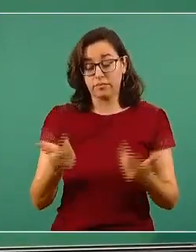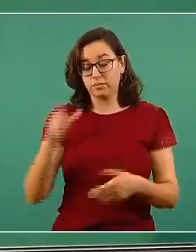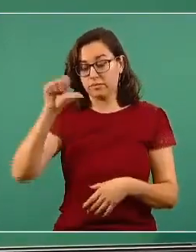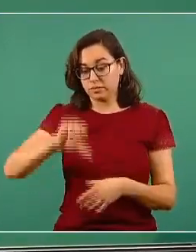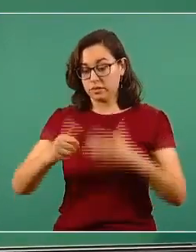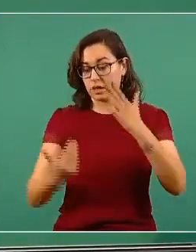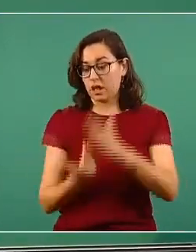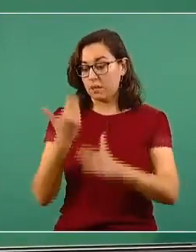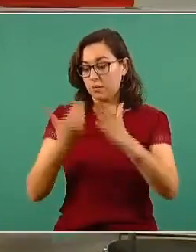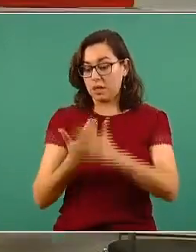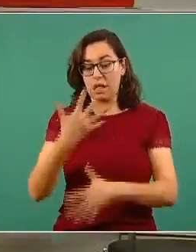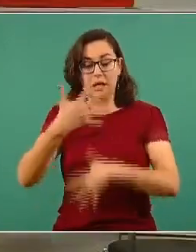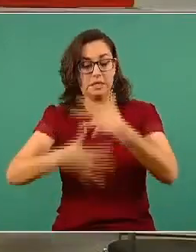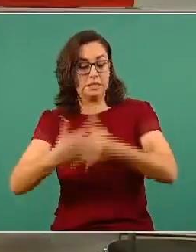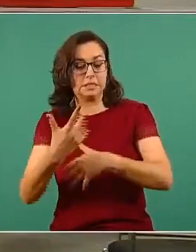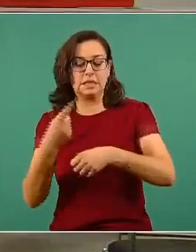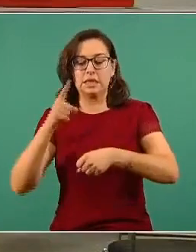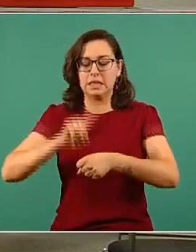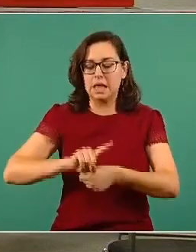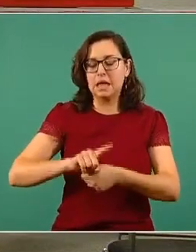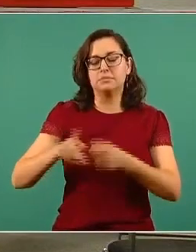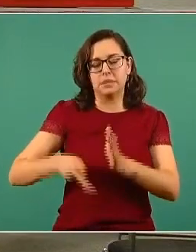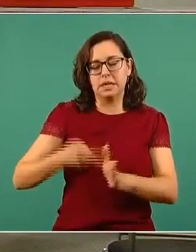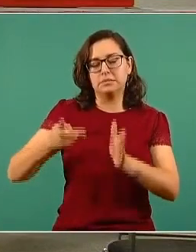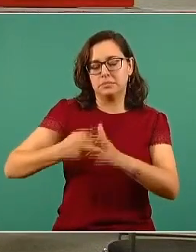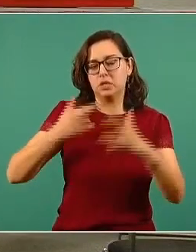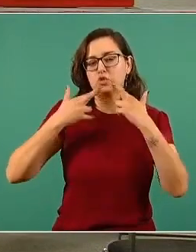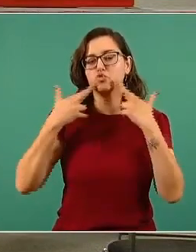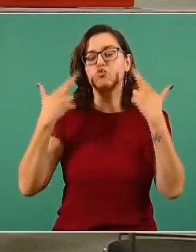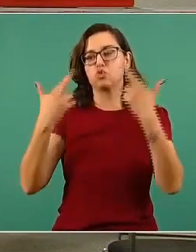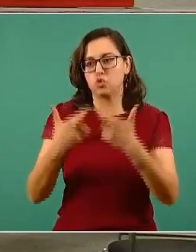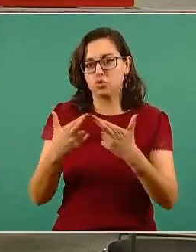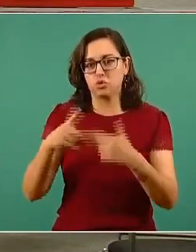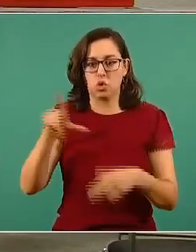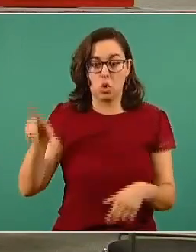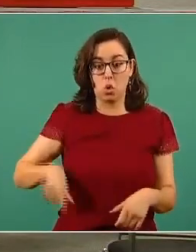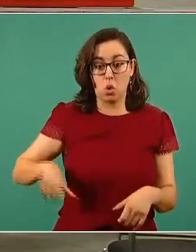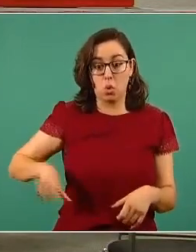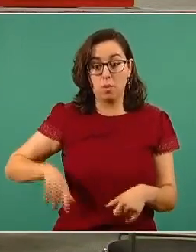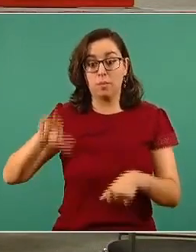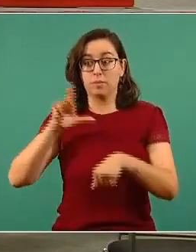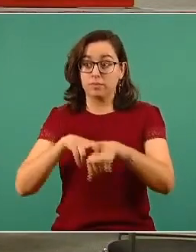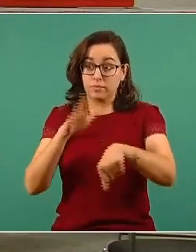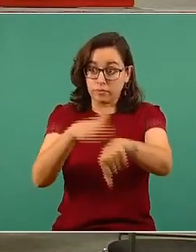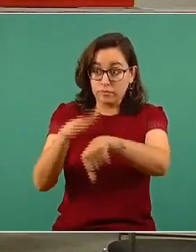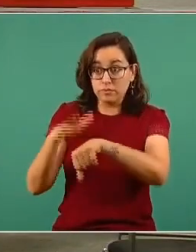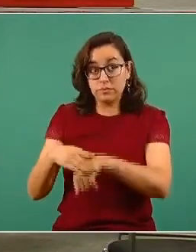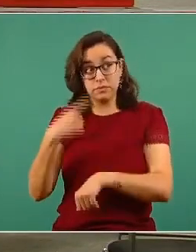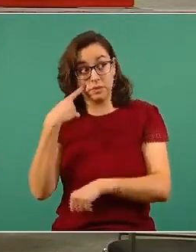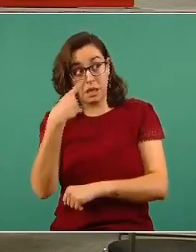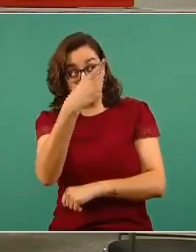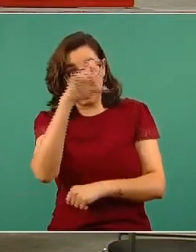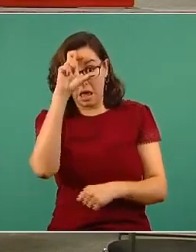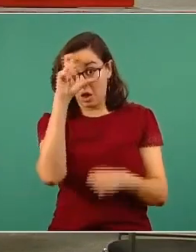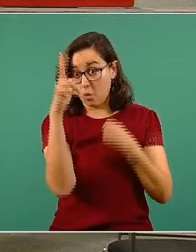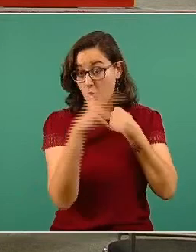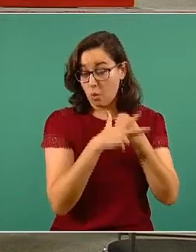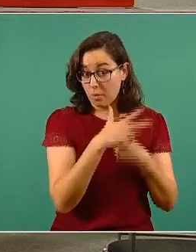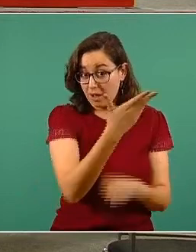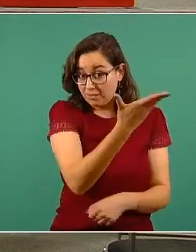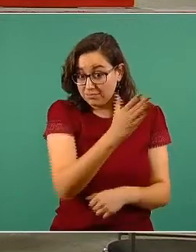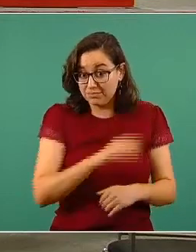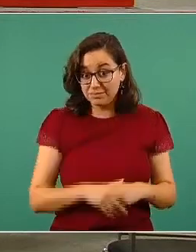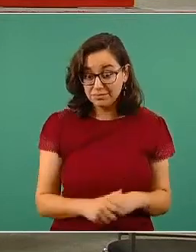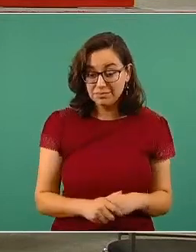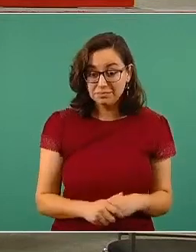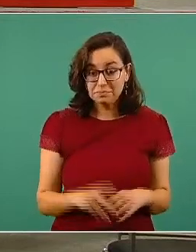gobernadores, la gobernadora y la jefa de gobierno, y mencionamos esto precisamente, el ejemplo de Europa Occidental. Los países de Europa